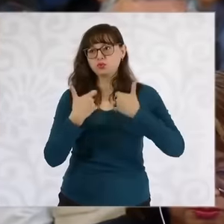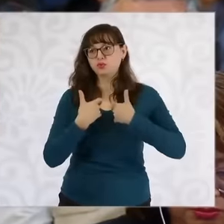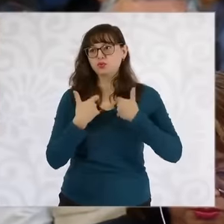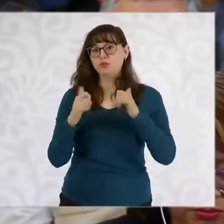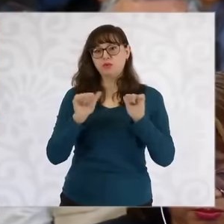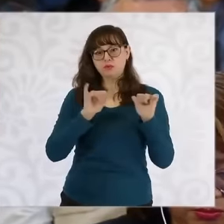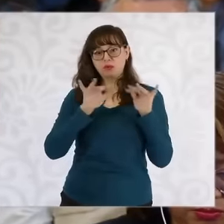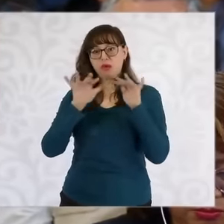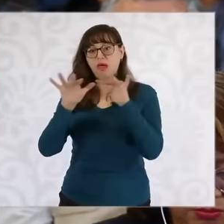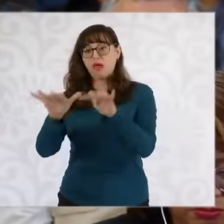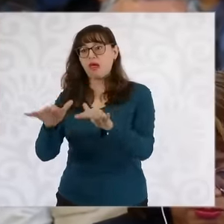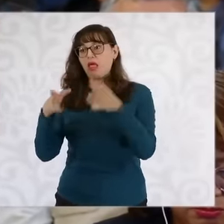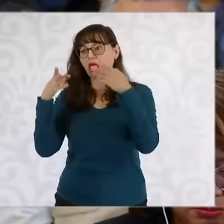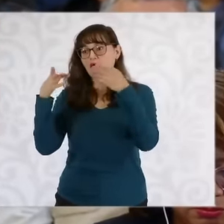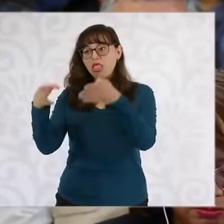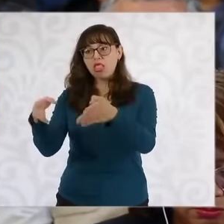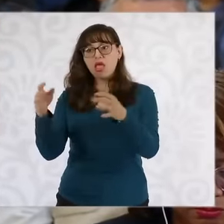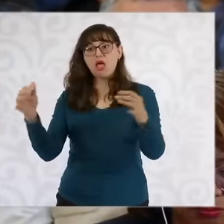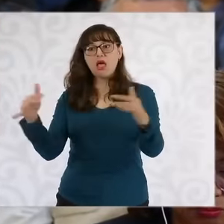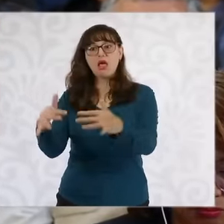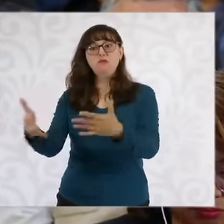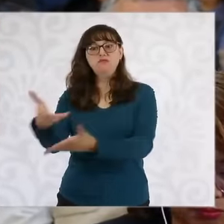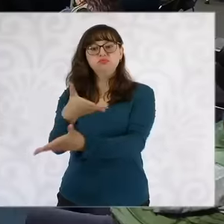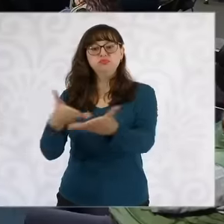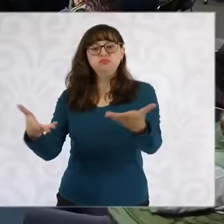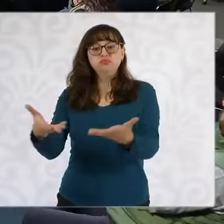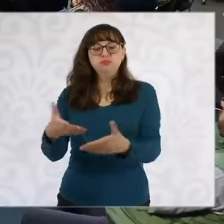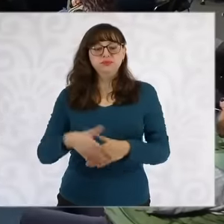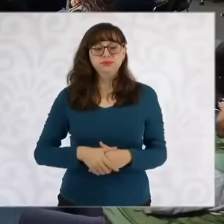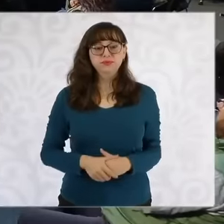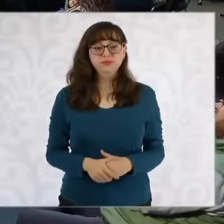a la escuela, se concentren en estos lugares?